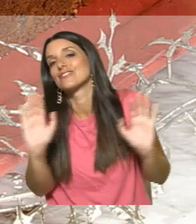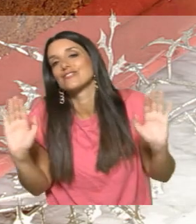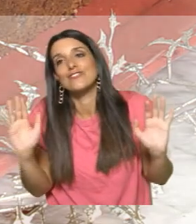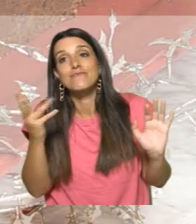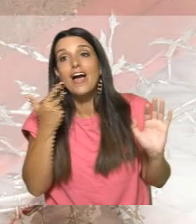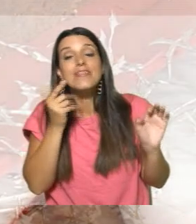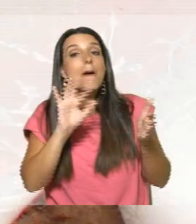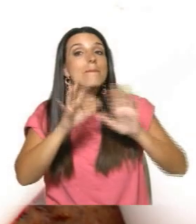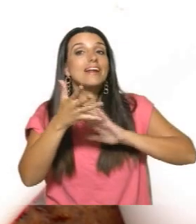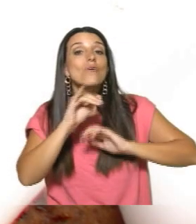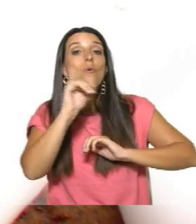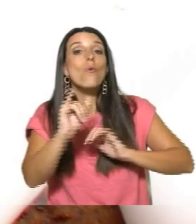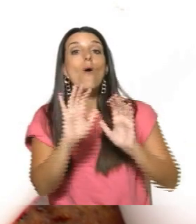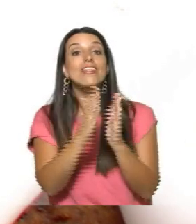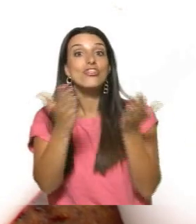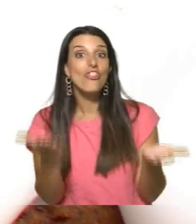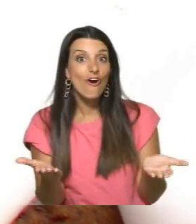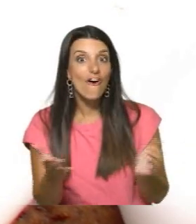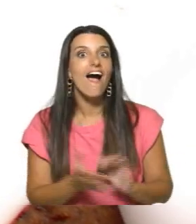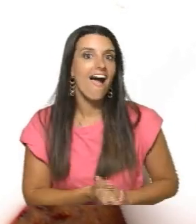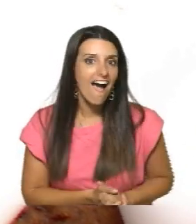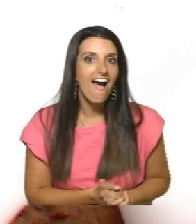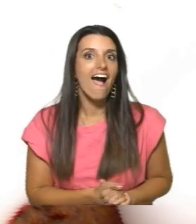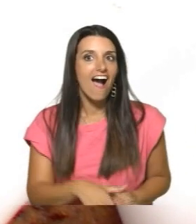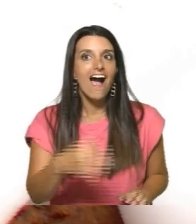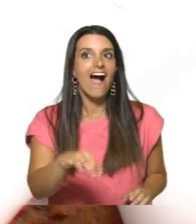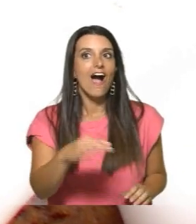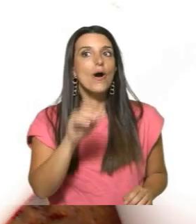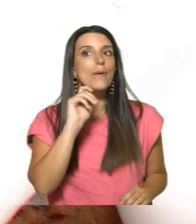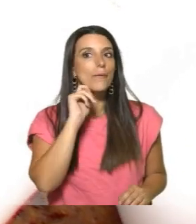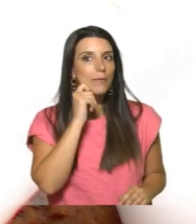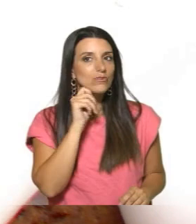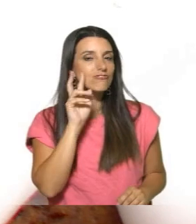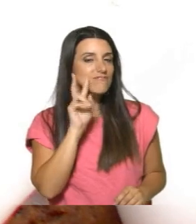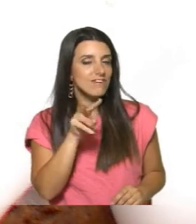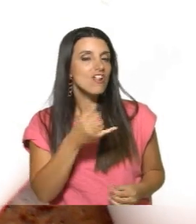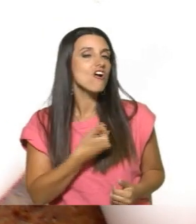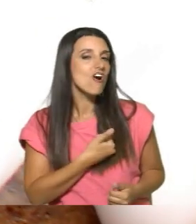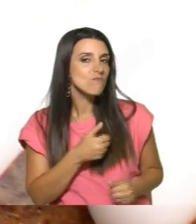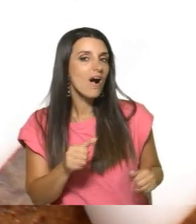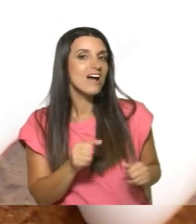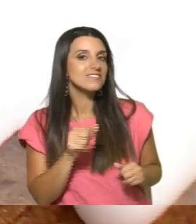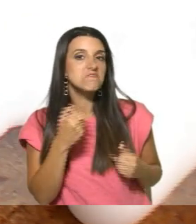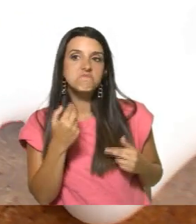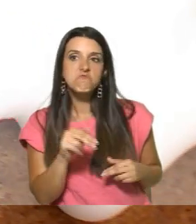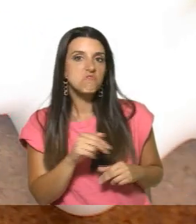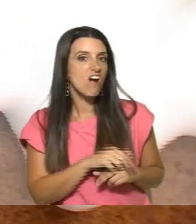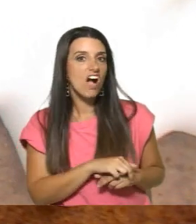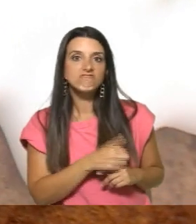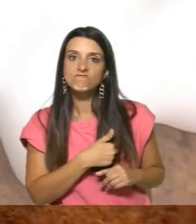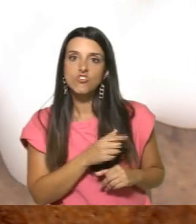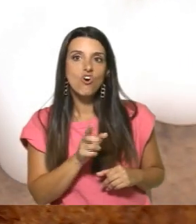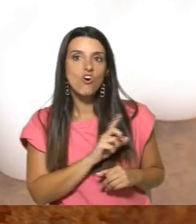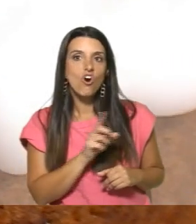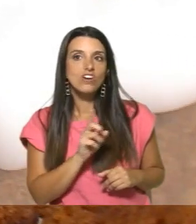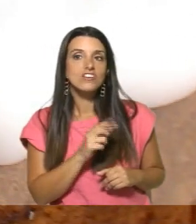de cuento, ¿viste? Totalmente, parece de cuento. ¿No? Es verdad lo que decís. Y me gusta ese glaseado, voy a estar prestando atención porque generalmente nunca me queda así el glaseado. ¿No? Que es lo único